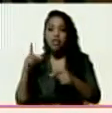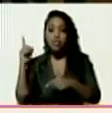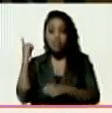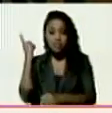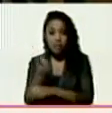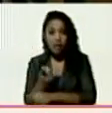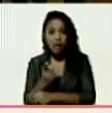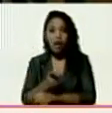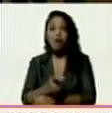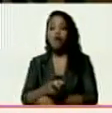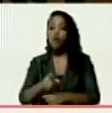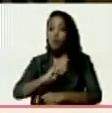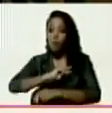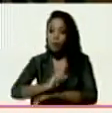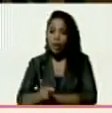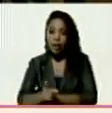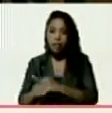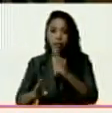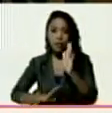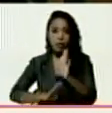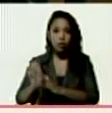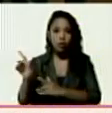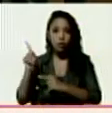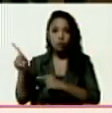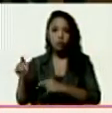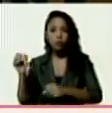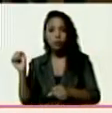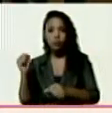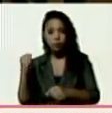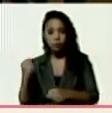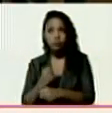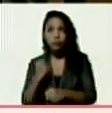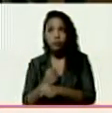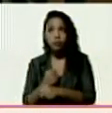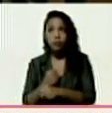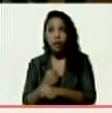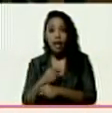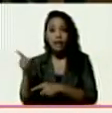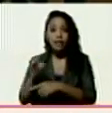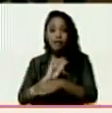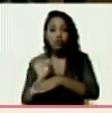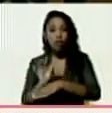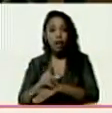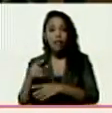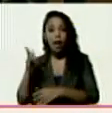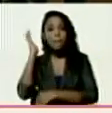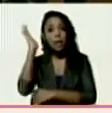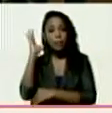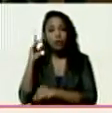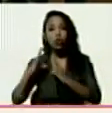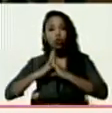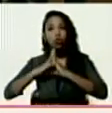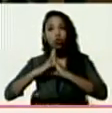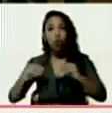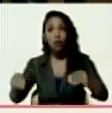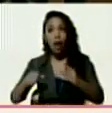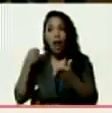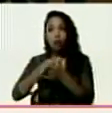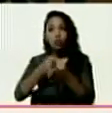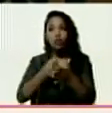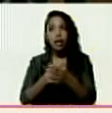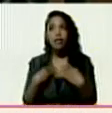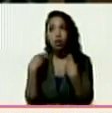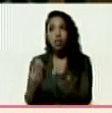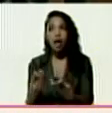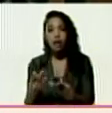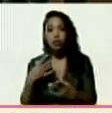el desarrollo de sus acciones y obviamente dentro de esas funciones del parlamento toda la lucha que tenemos que dar contra